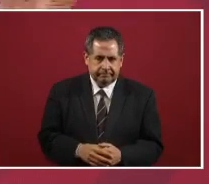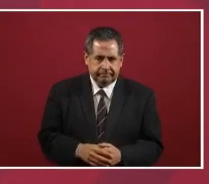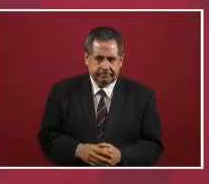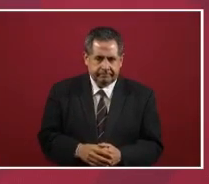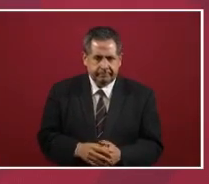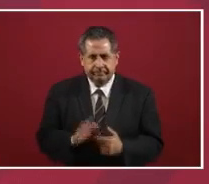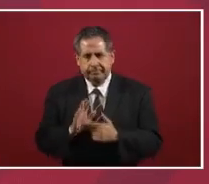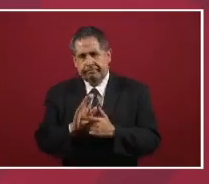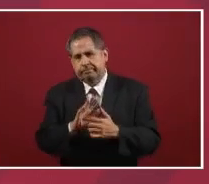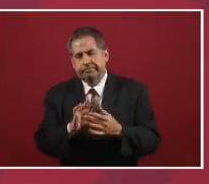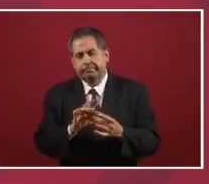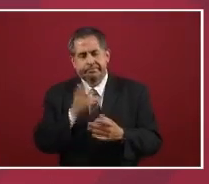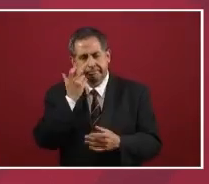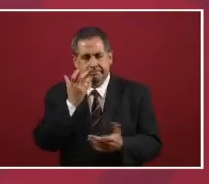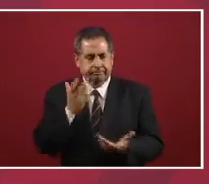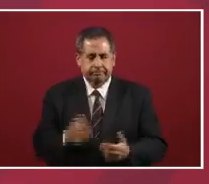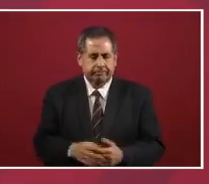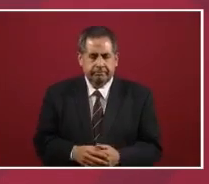exponía